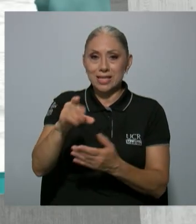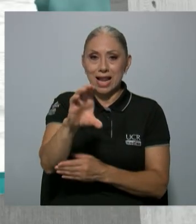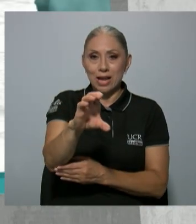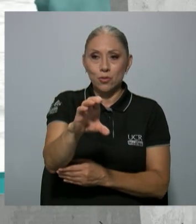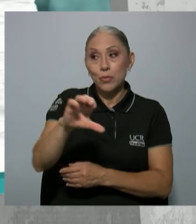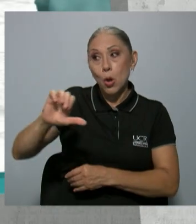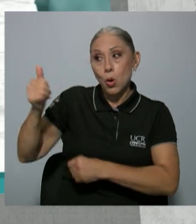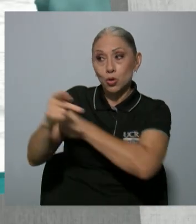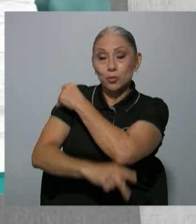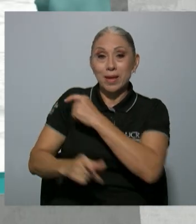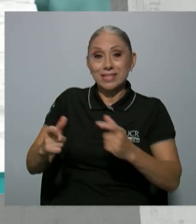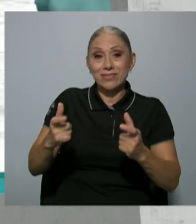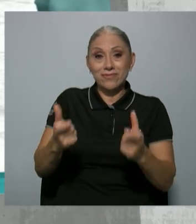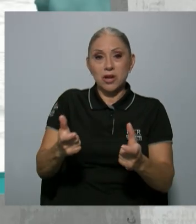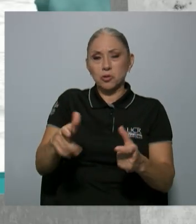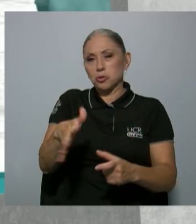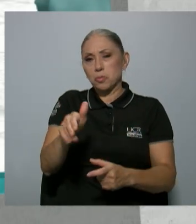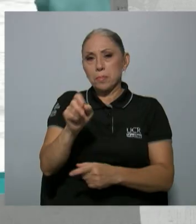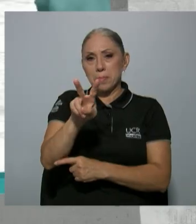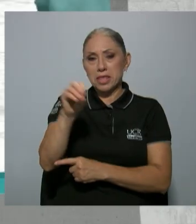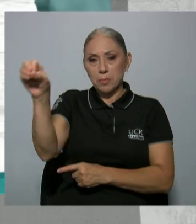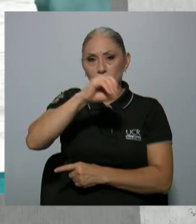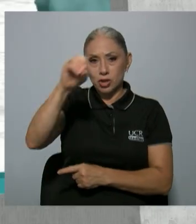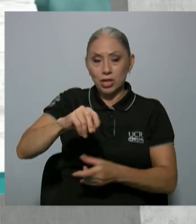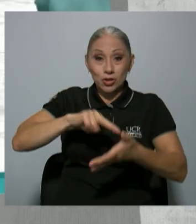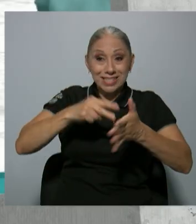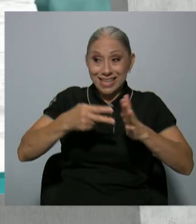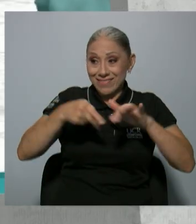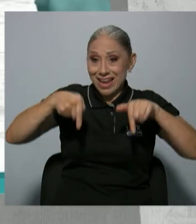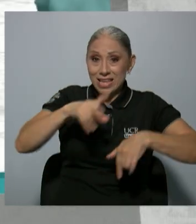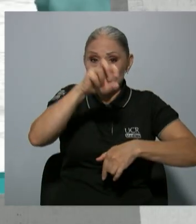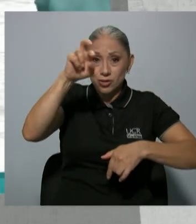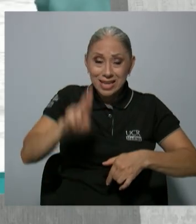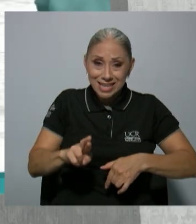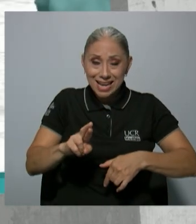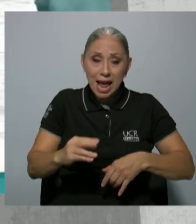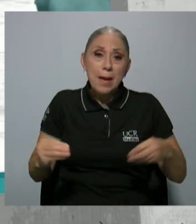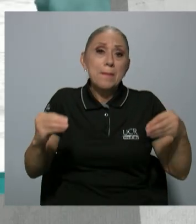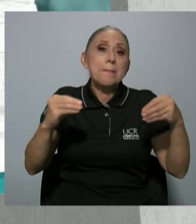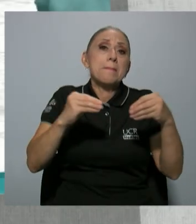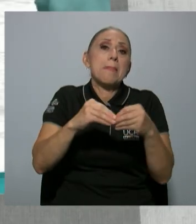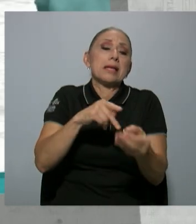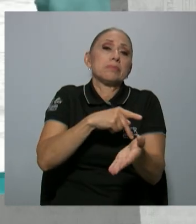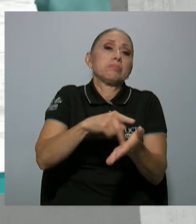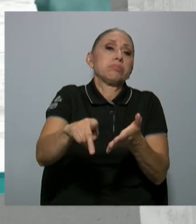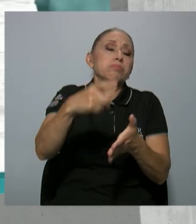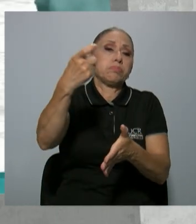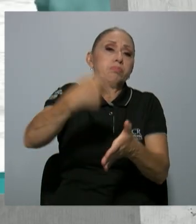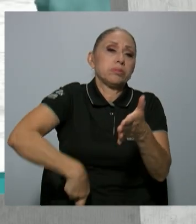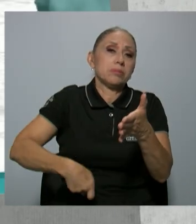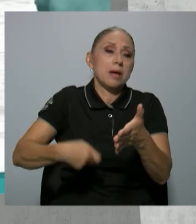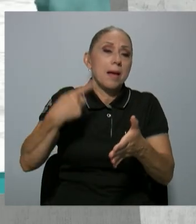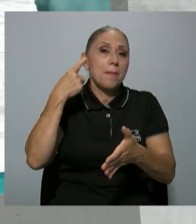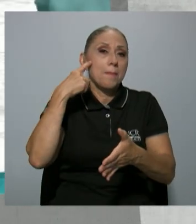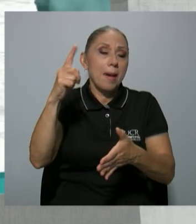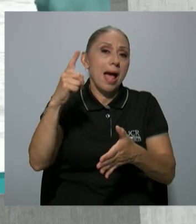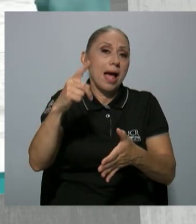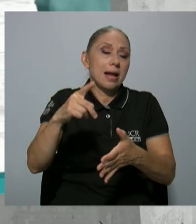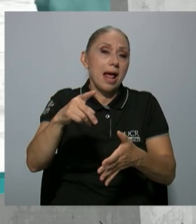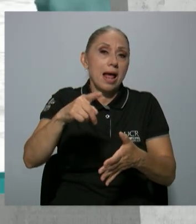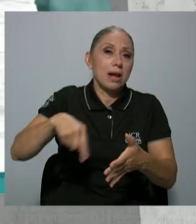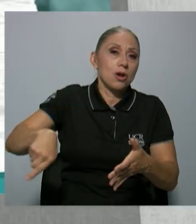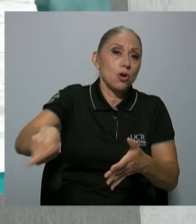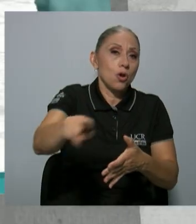Esto posiciona al país entre los sistemas con mayor carga relativa para los empleadores dentro del grupo. Claro, porque aquí se está tomando en cuenta